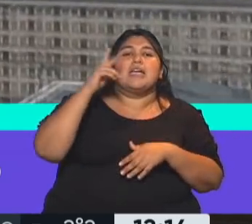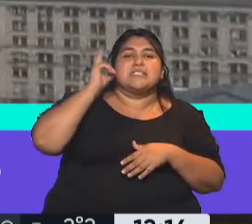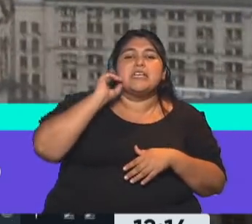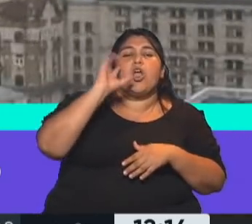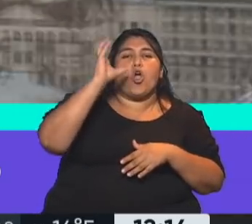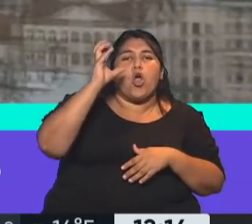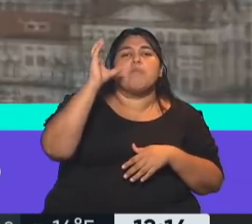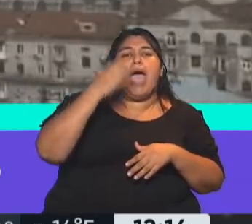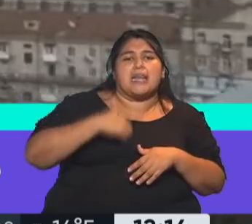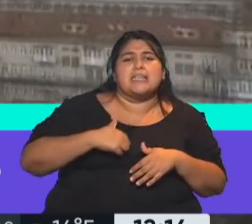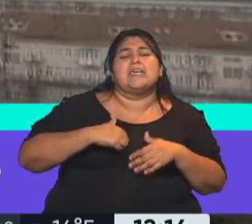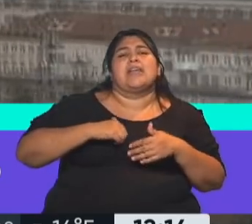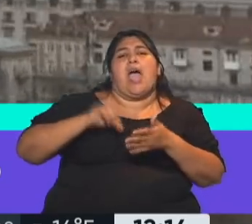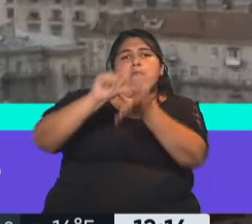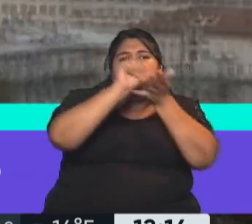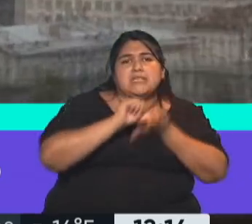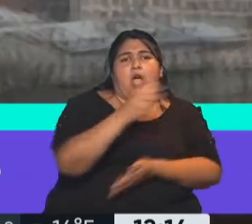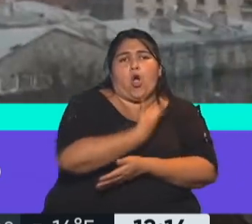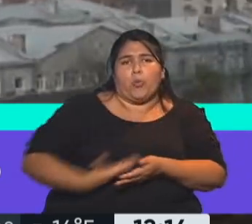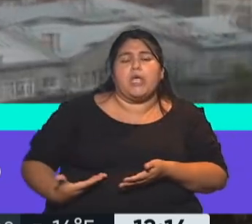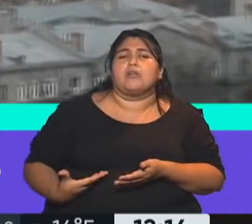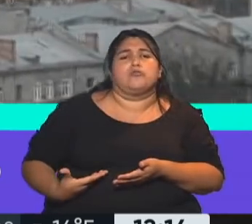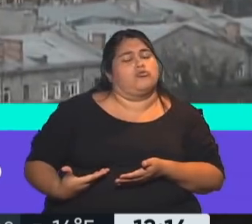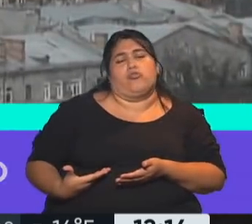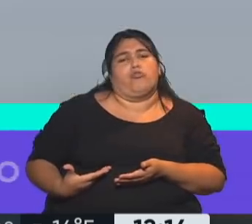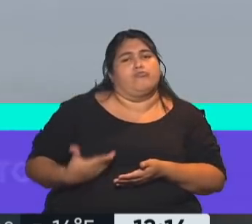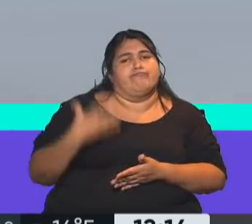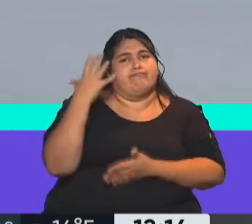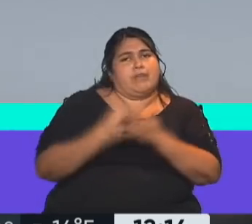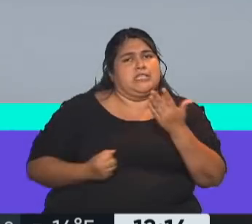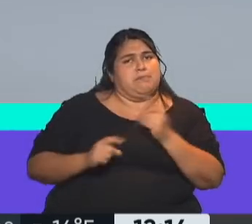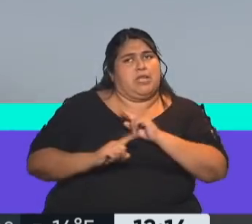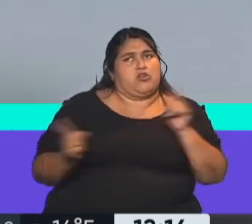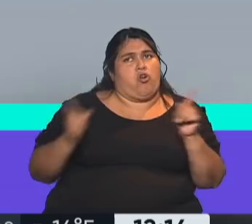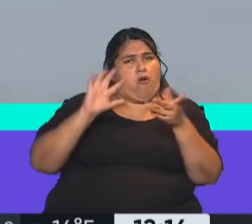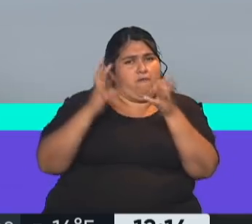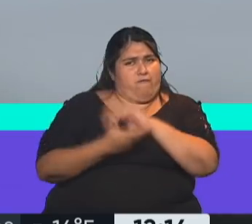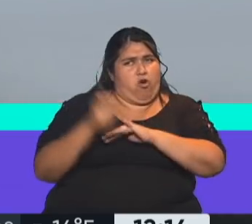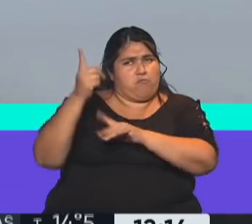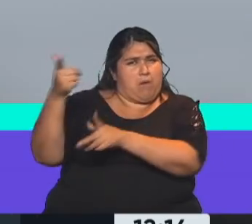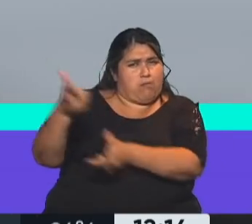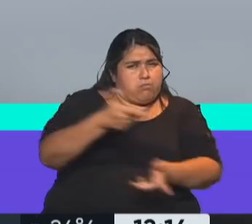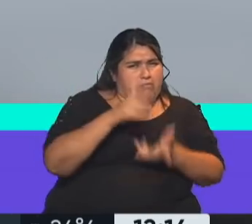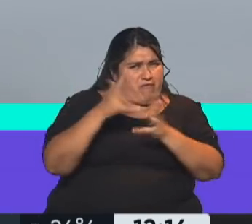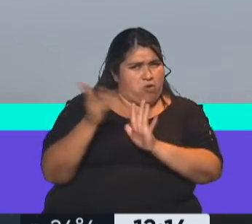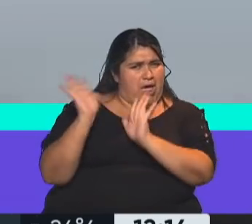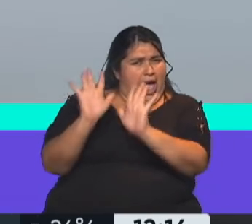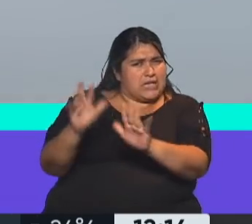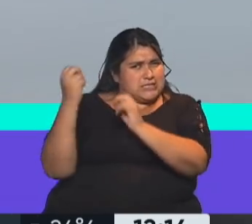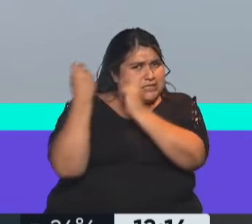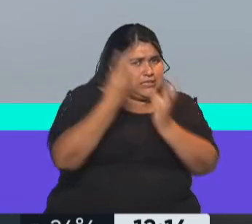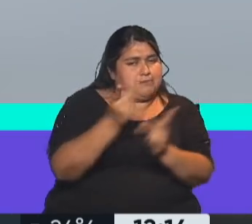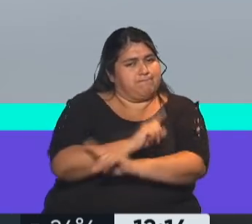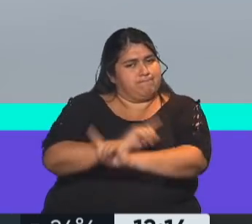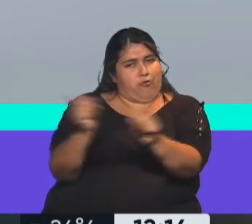y la mayor parte de los gobiernos rechazaron de manera categórica el uso de la fuerza, reclamando